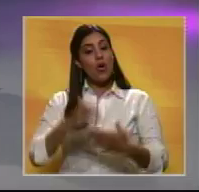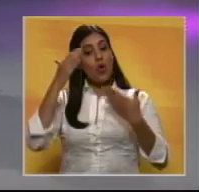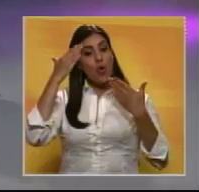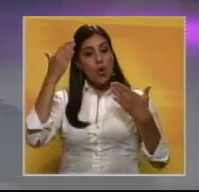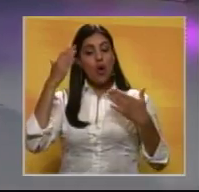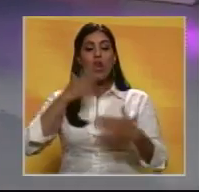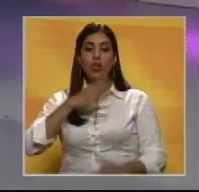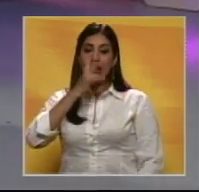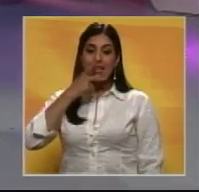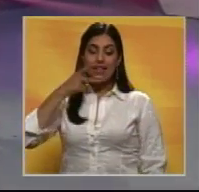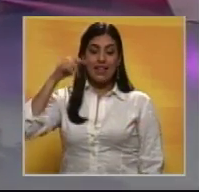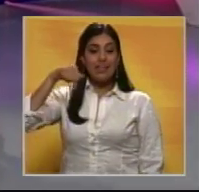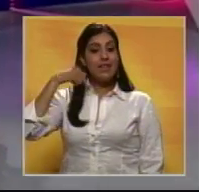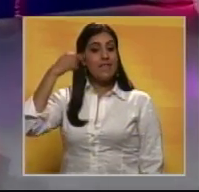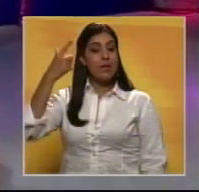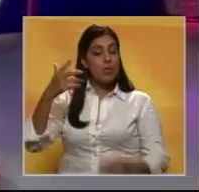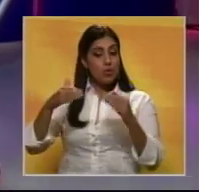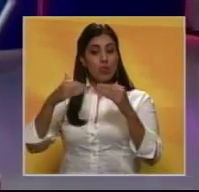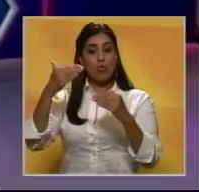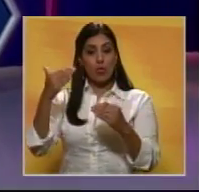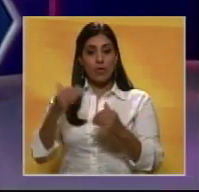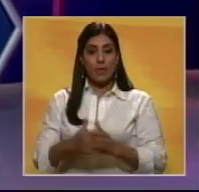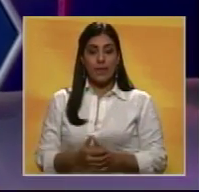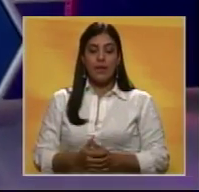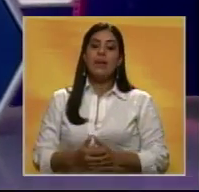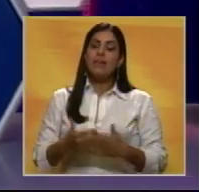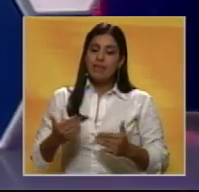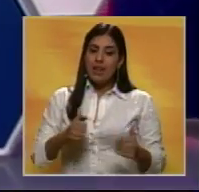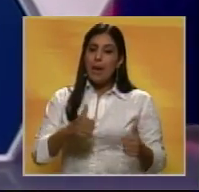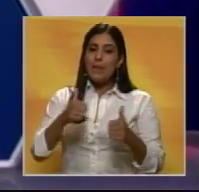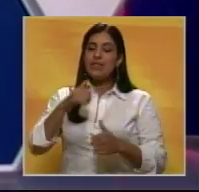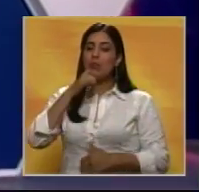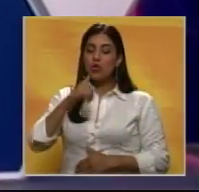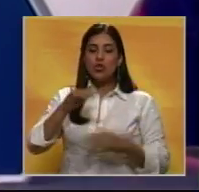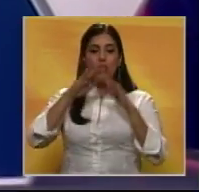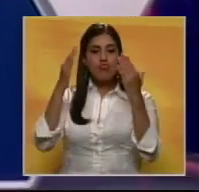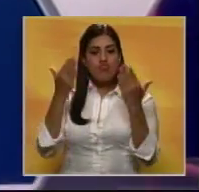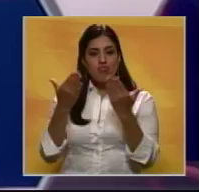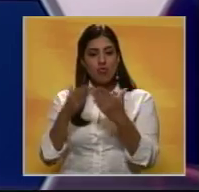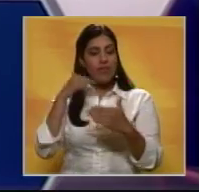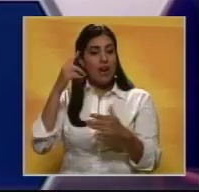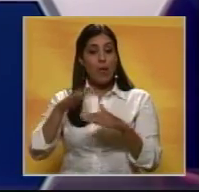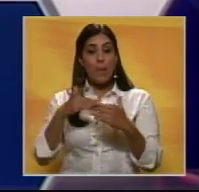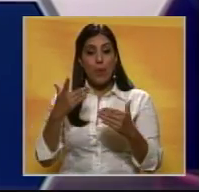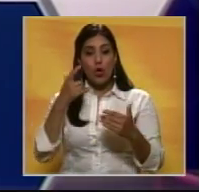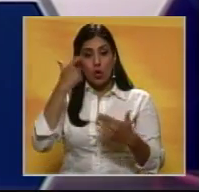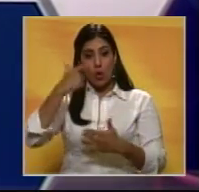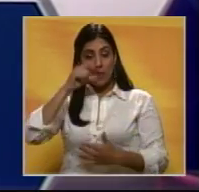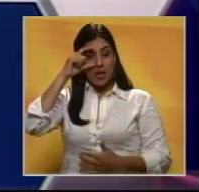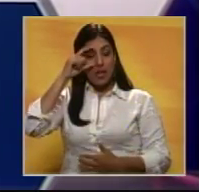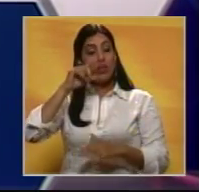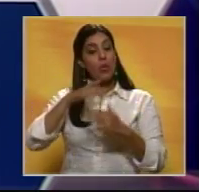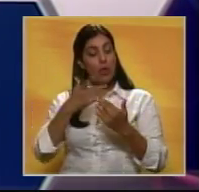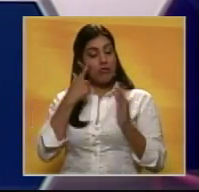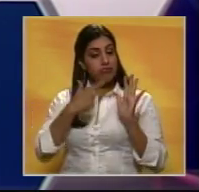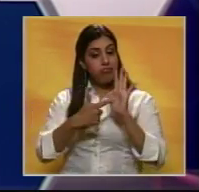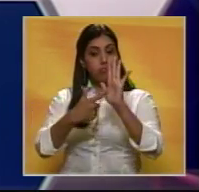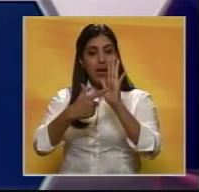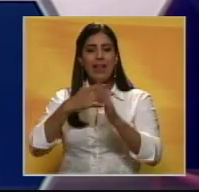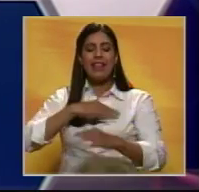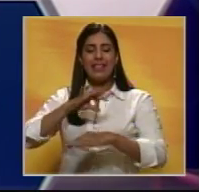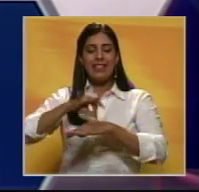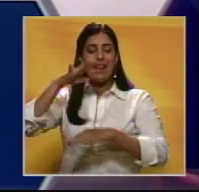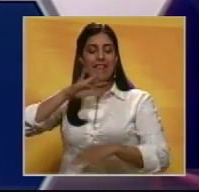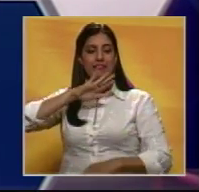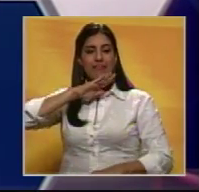Hola, ¿qué tal amigos? Soy Karelis Cuadros y esto es Estrenos y Estrellas. Iniciamos las noticias del mundo del espectáculo con Elton John, pues se hizo público su